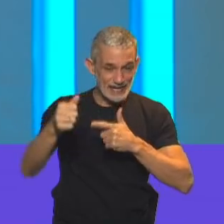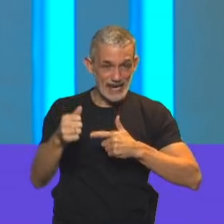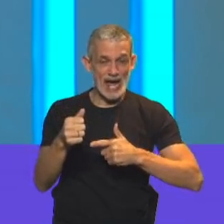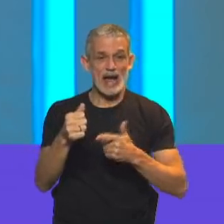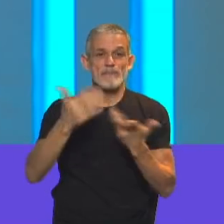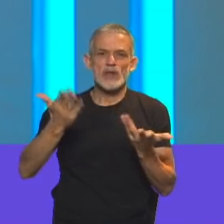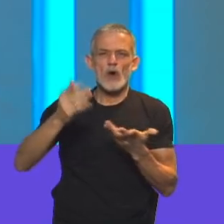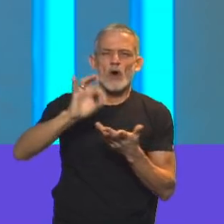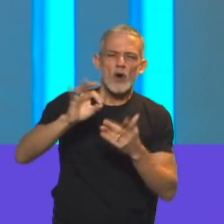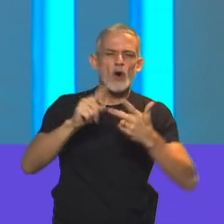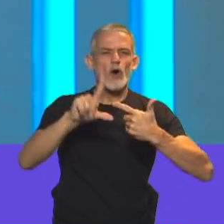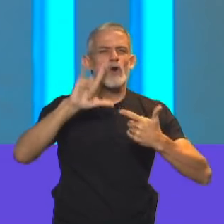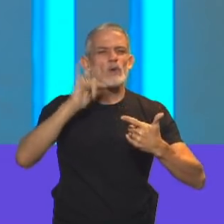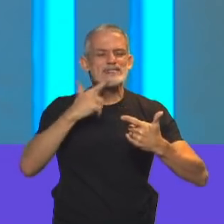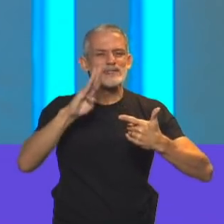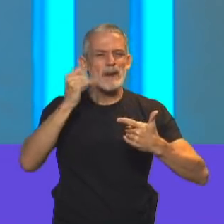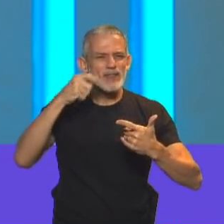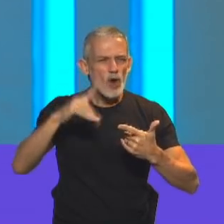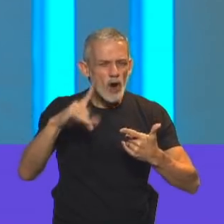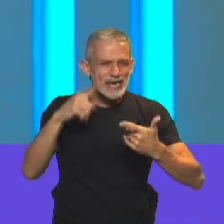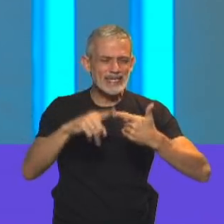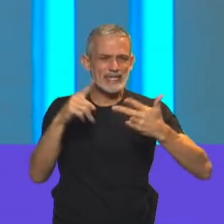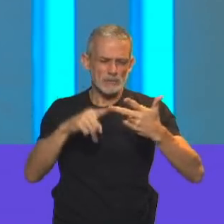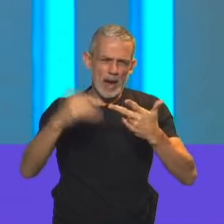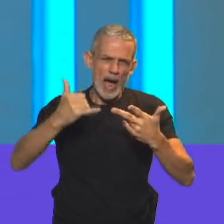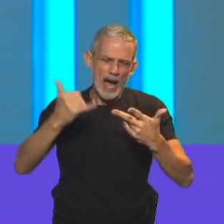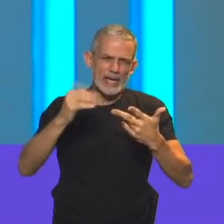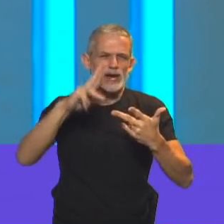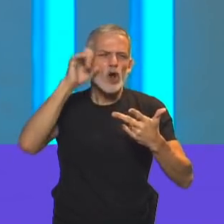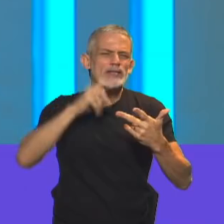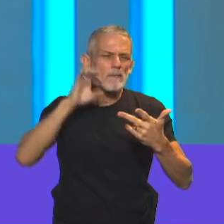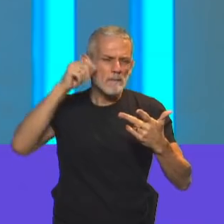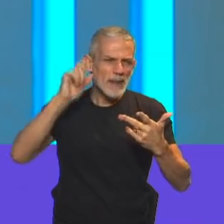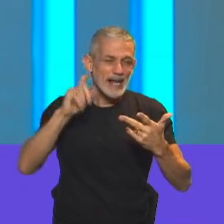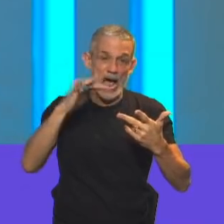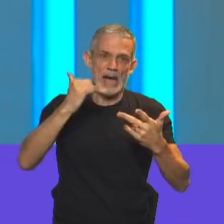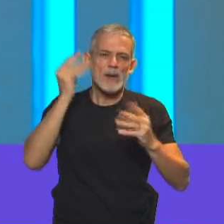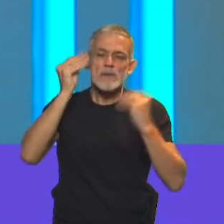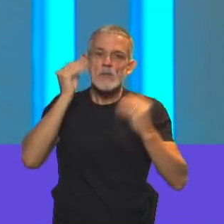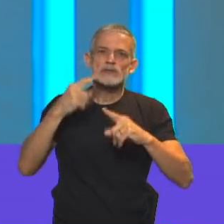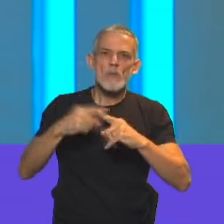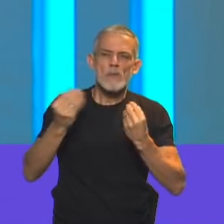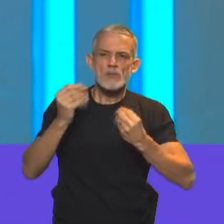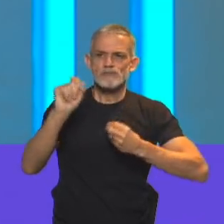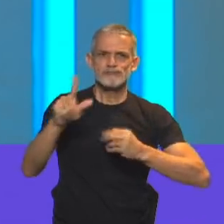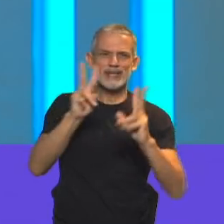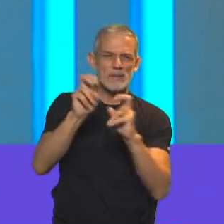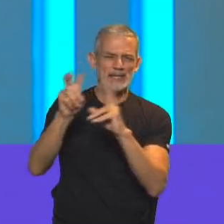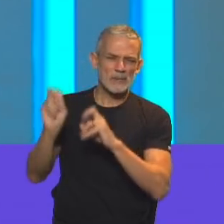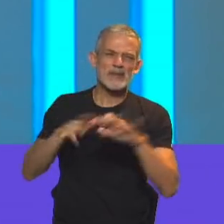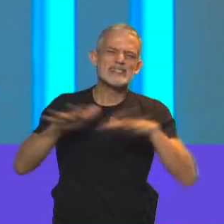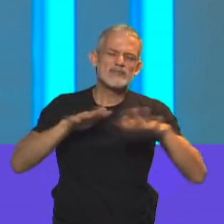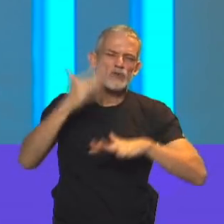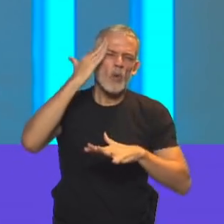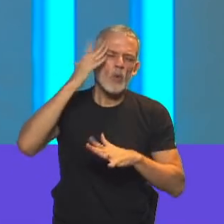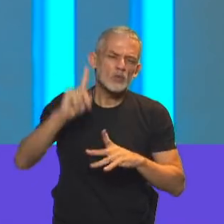leña el caso de luis brandoni el caso de carlos rotem tenía carlos rottemberg tenían una preocupación particular sobre la situación de